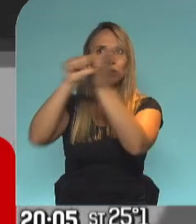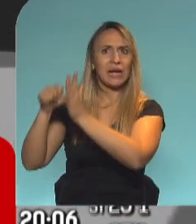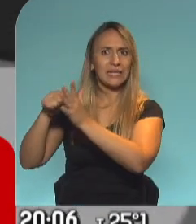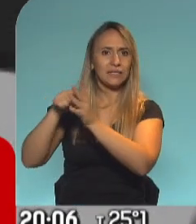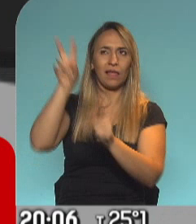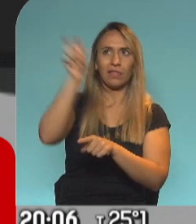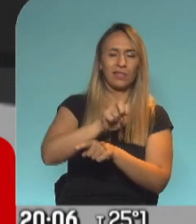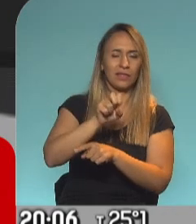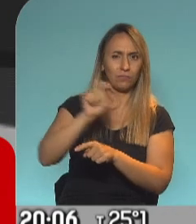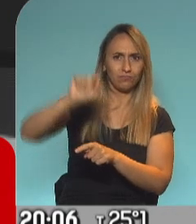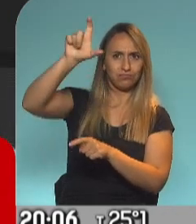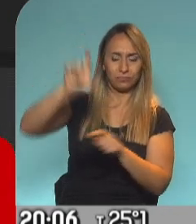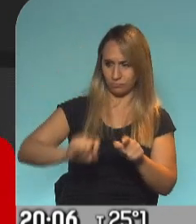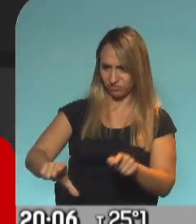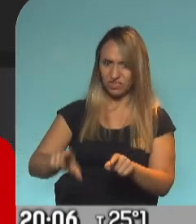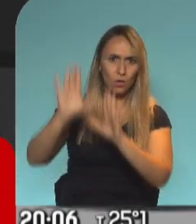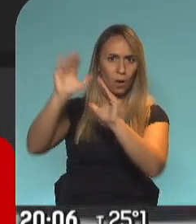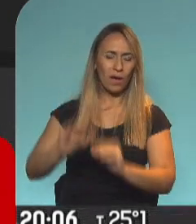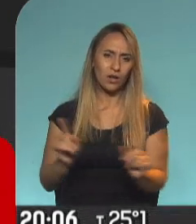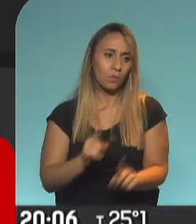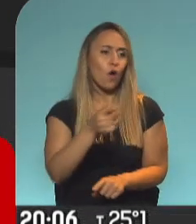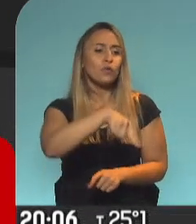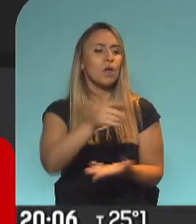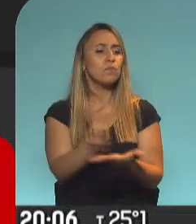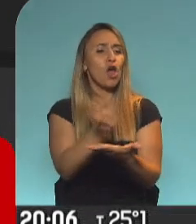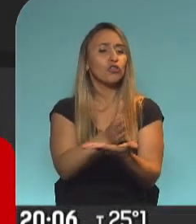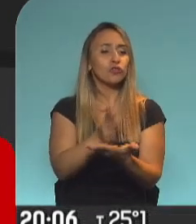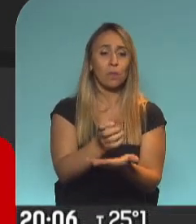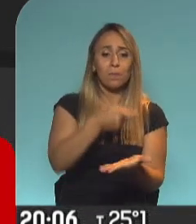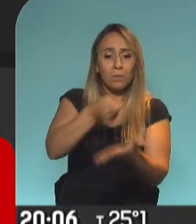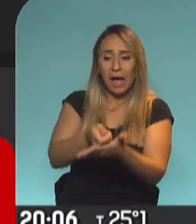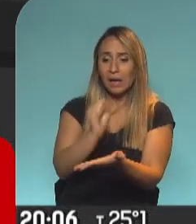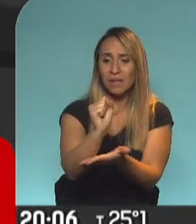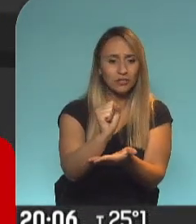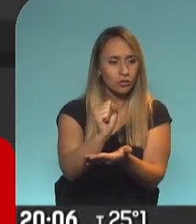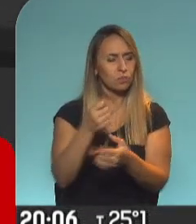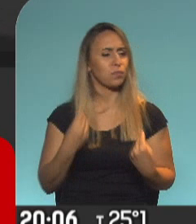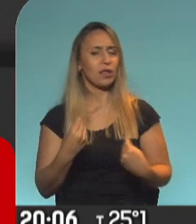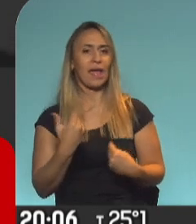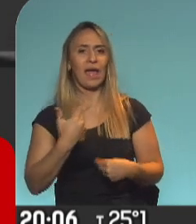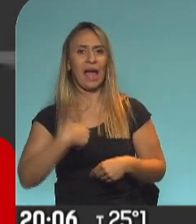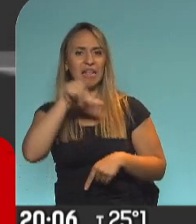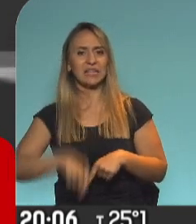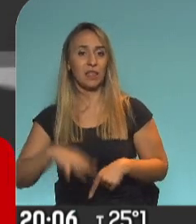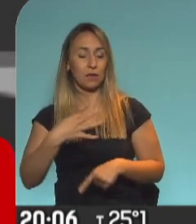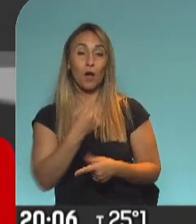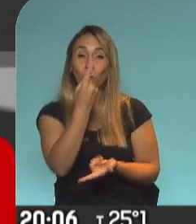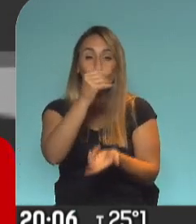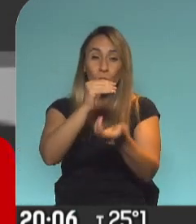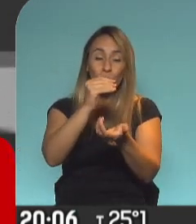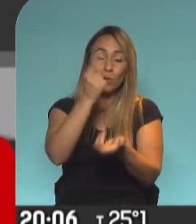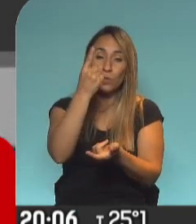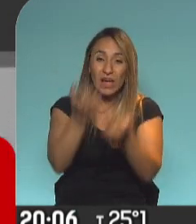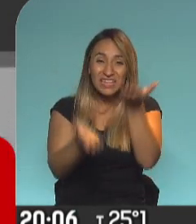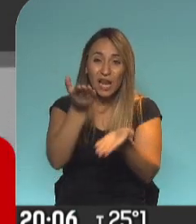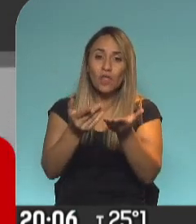mundo. Si ustedes producen todo en pesos, ¿por qué los argentinos tienen que pagar el kilo de asado como